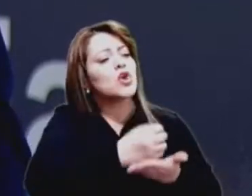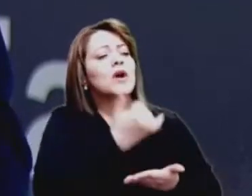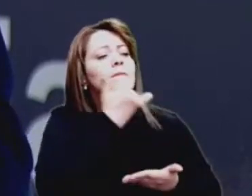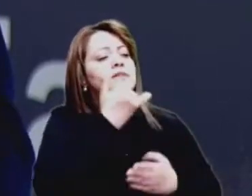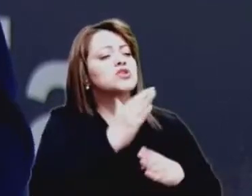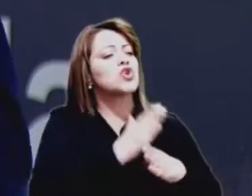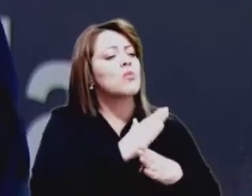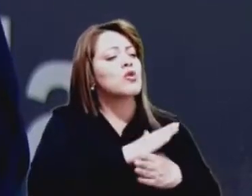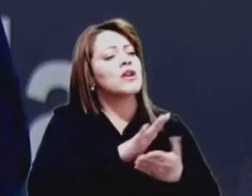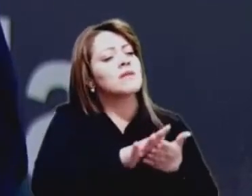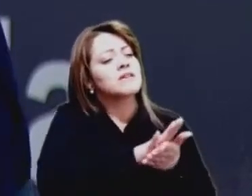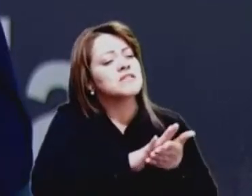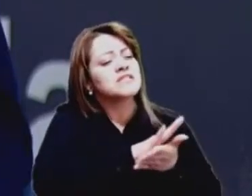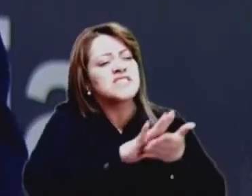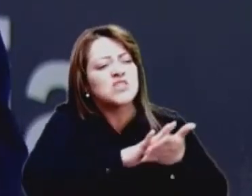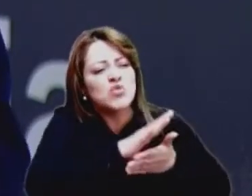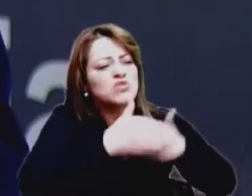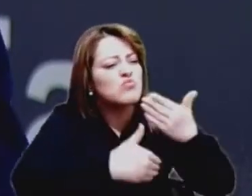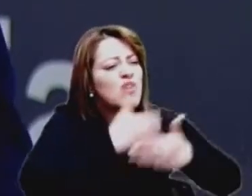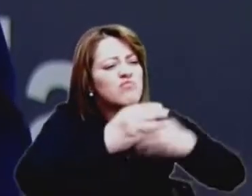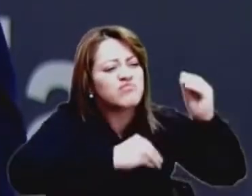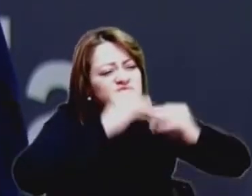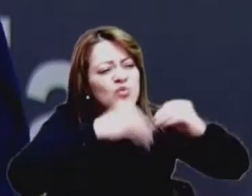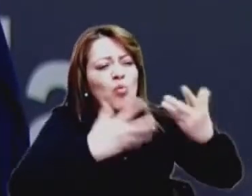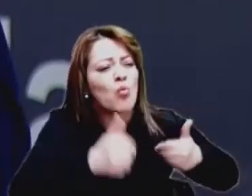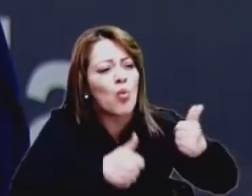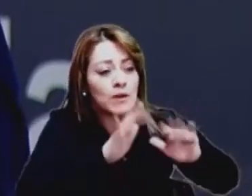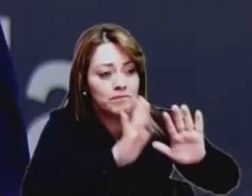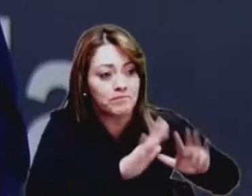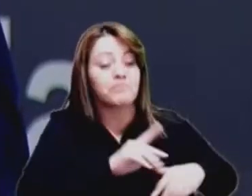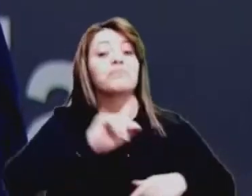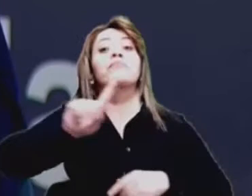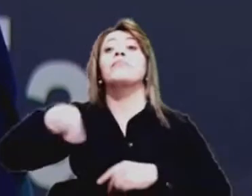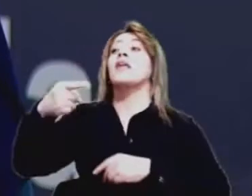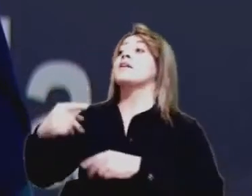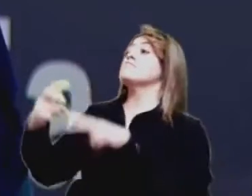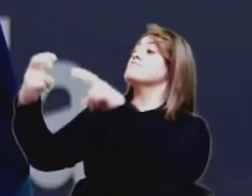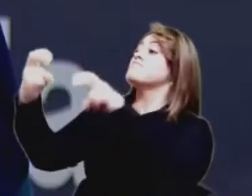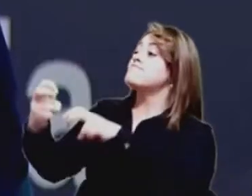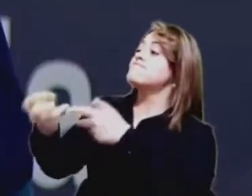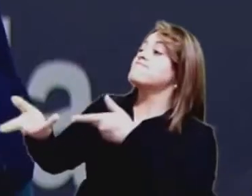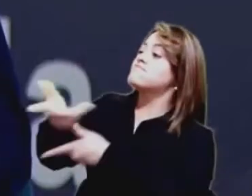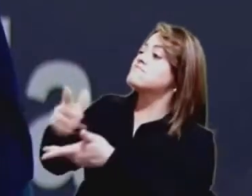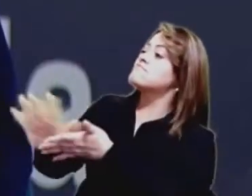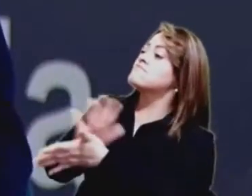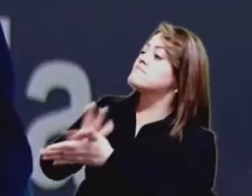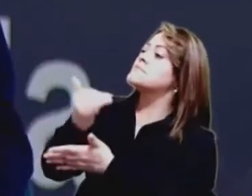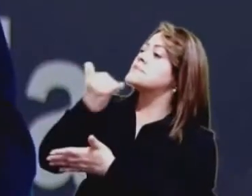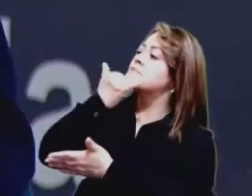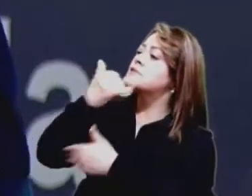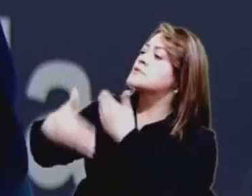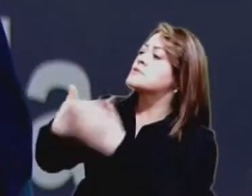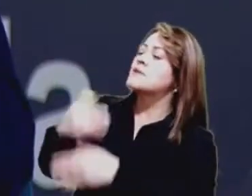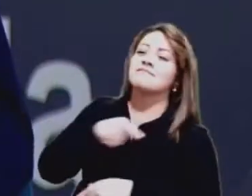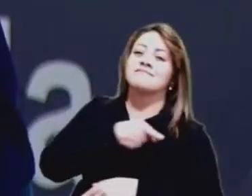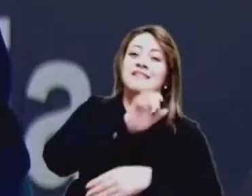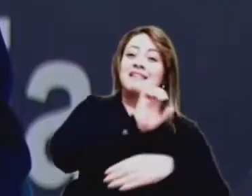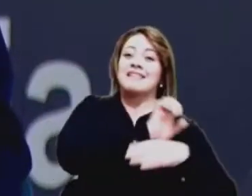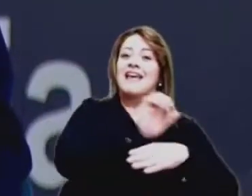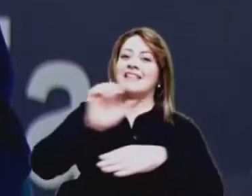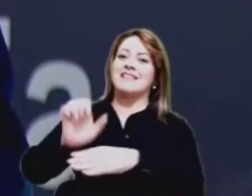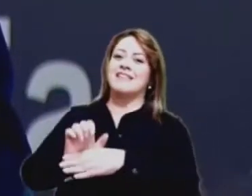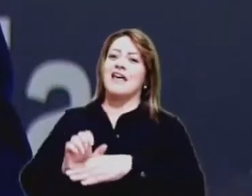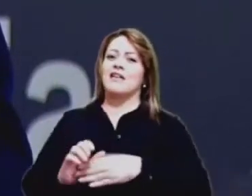conflicto allí casi que las entidades uno ve que hacen una especie de catarsis porque le cuentan a uno lo divino y lo humano que ha rodeado ese